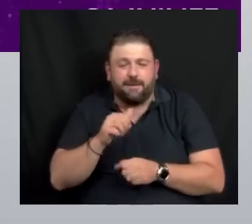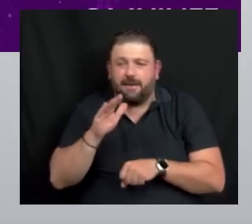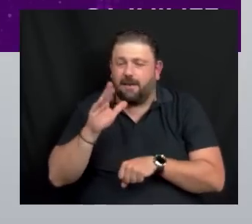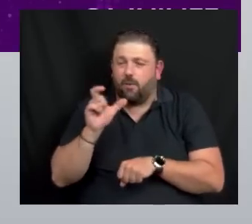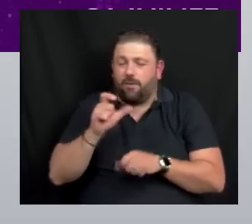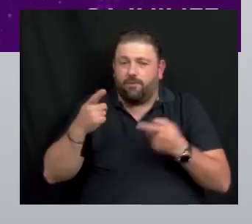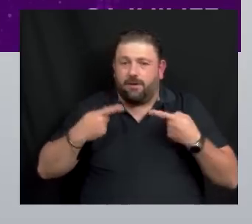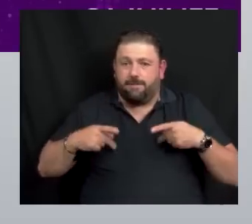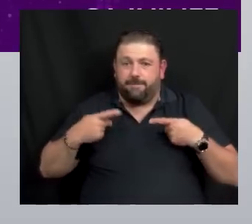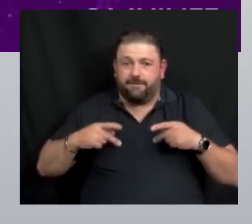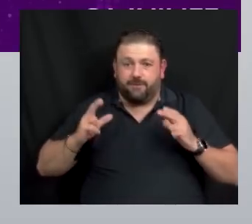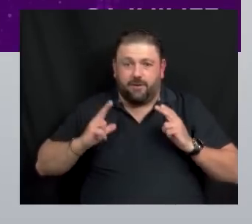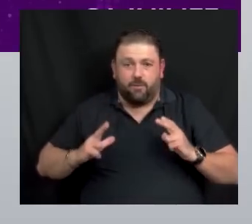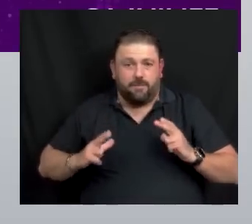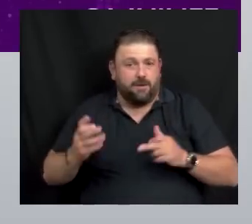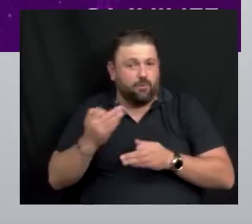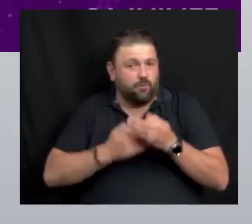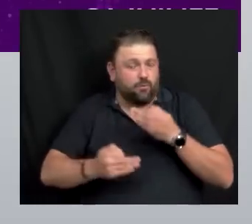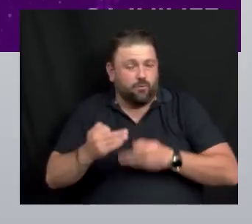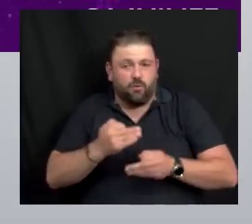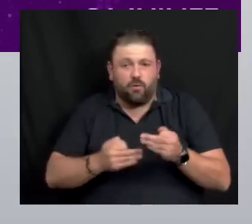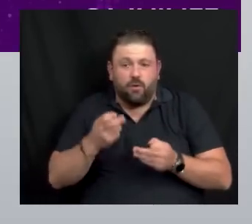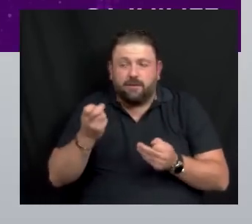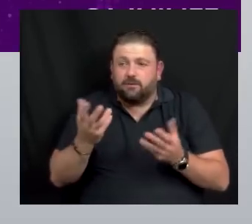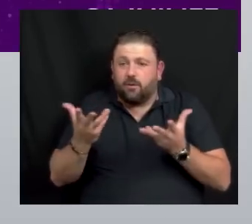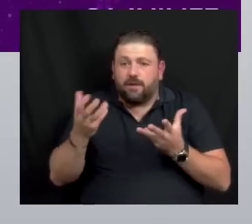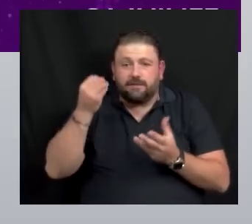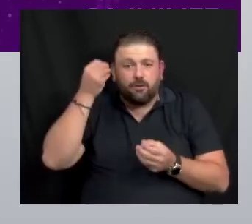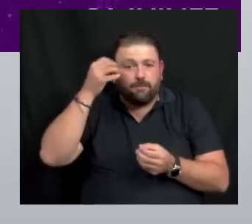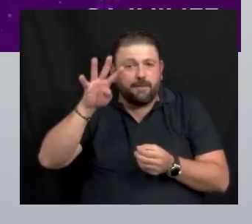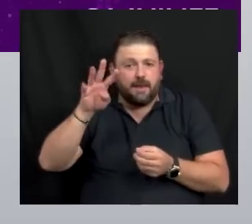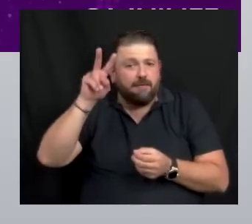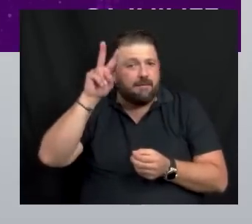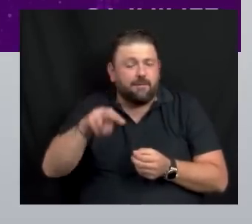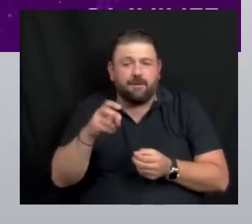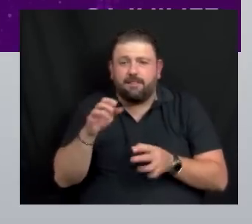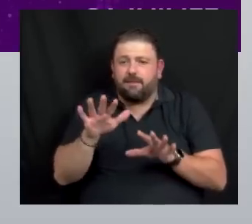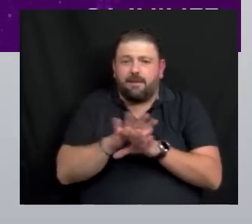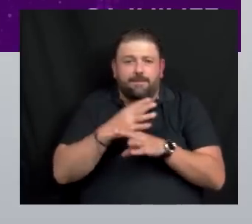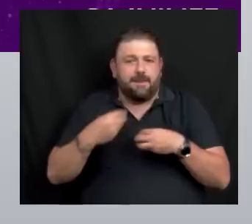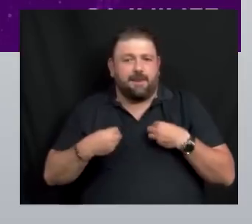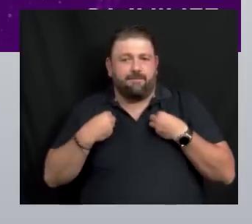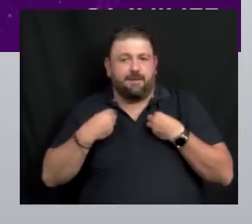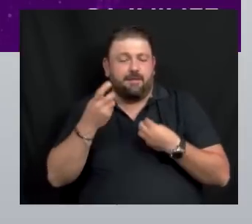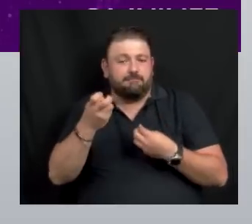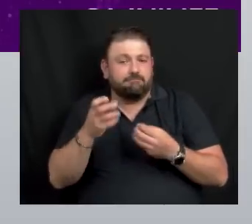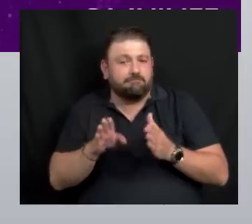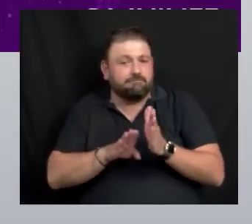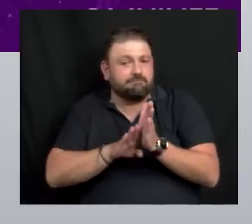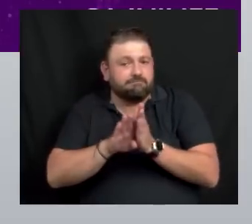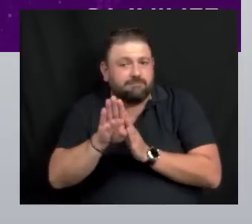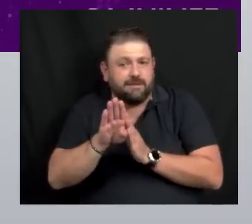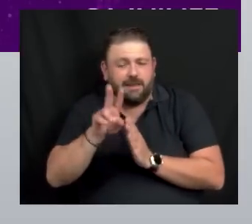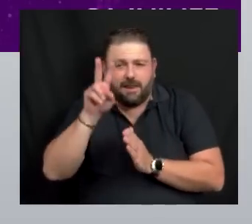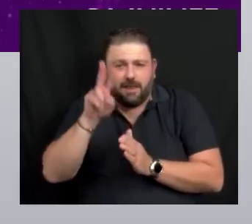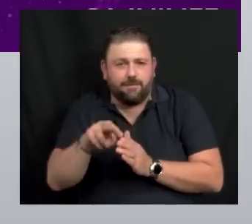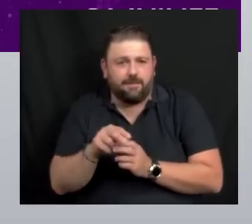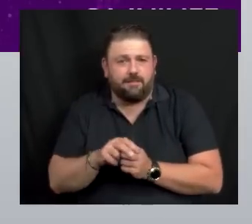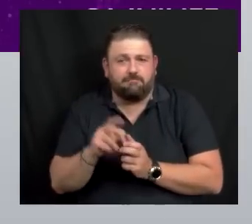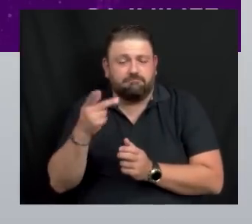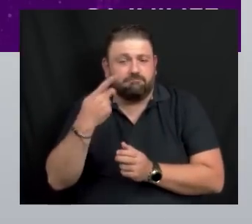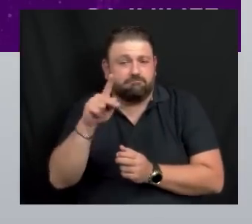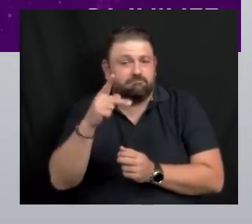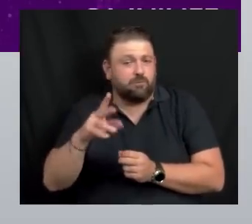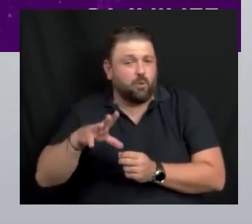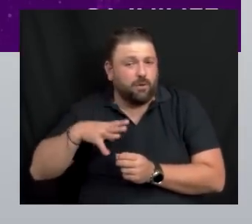humana, ¿sí?, lo que hace Unilife para nosotros es esto, es este crecimiento también, y este no cuesta. Sí, el hecho